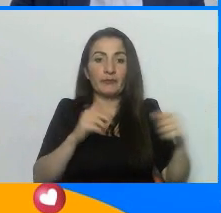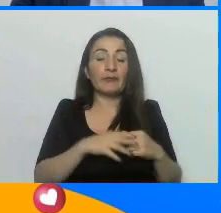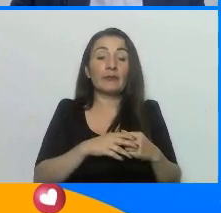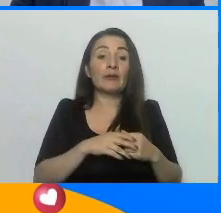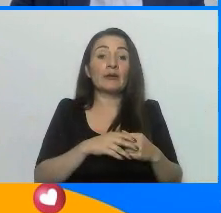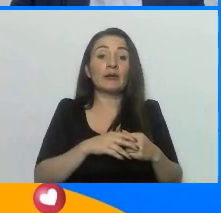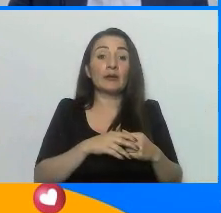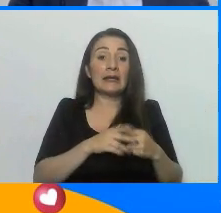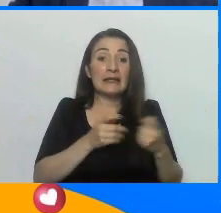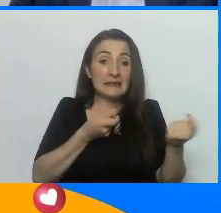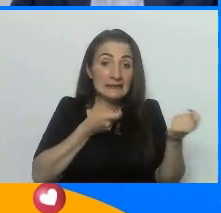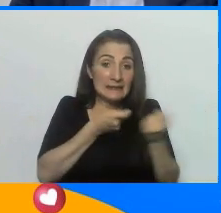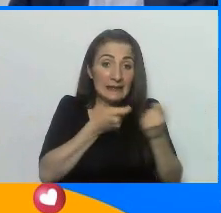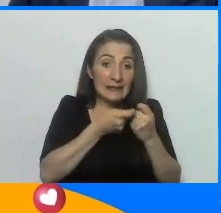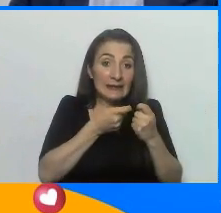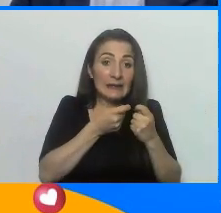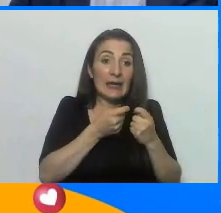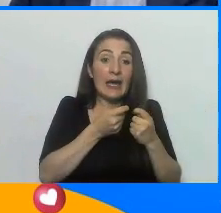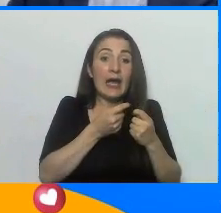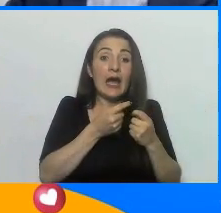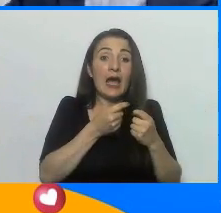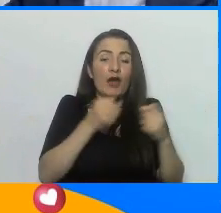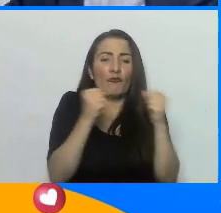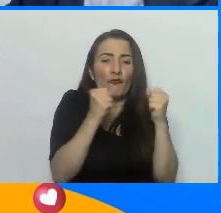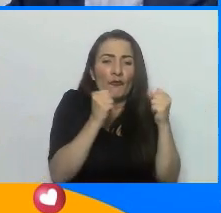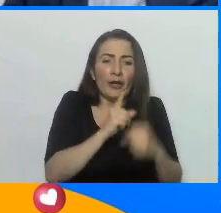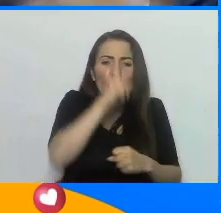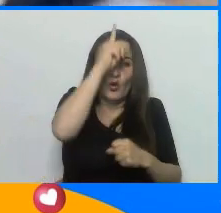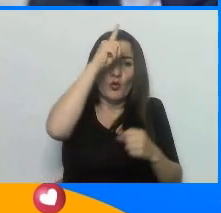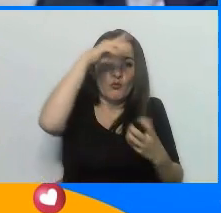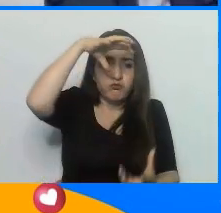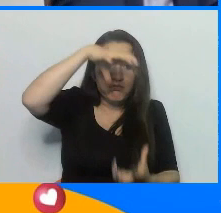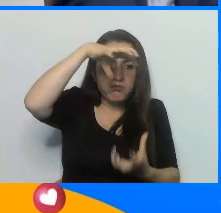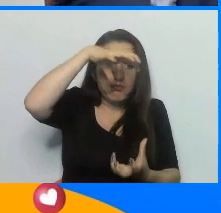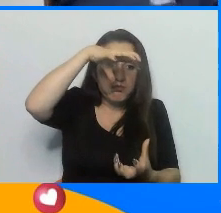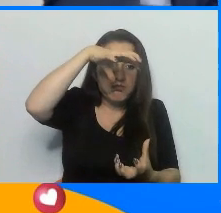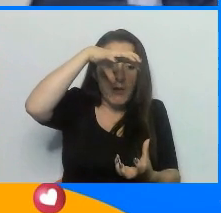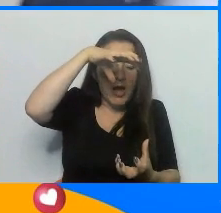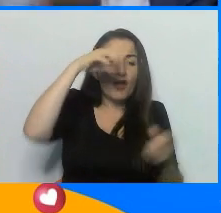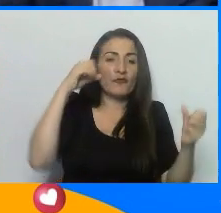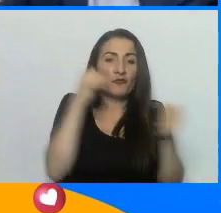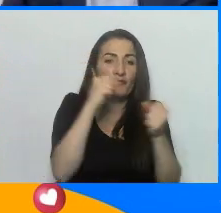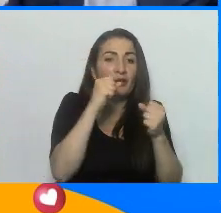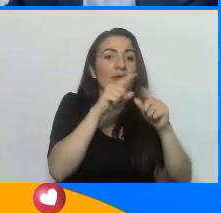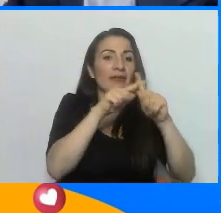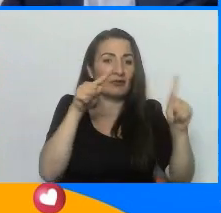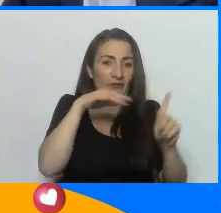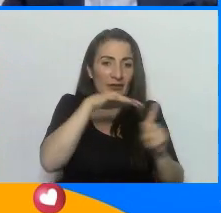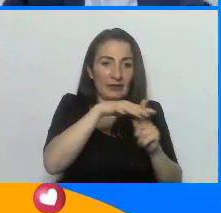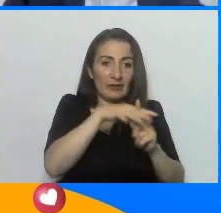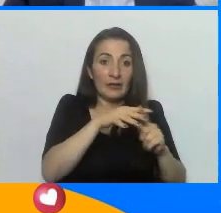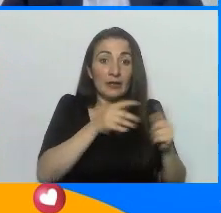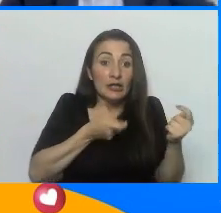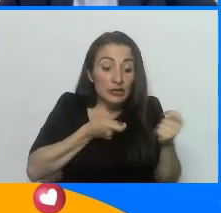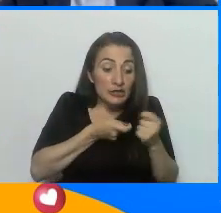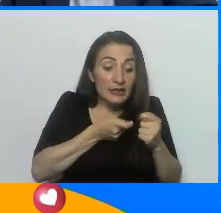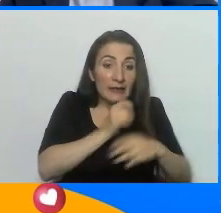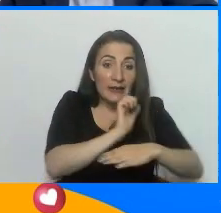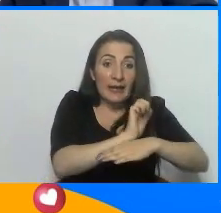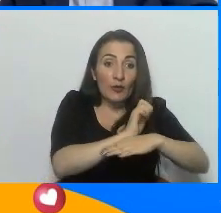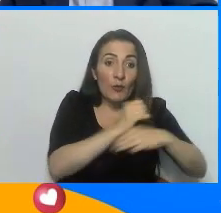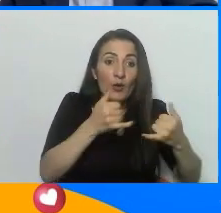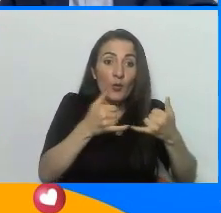están más cerca al polo tienen unas características diferentes a las que están más cerca, perdón, a las que están más